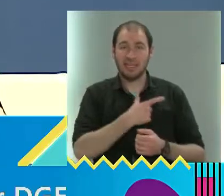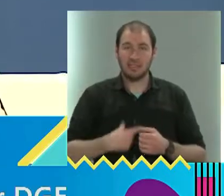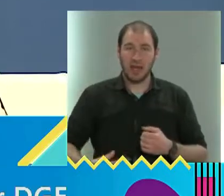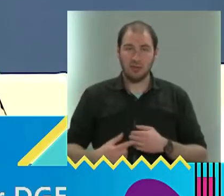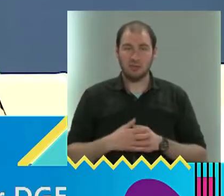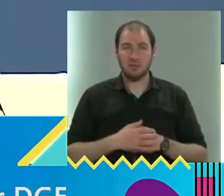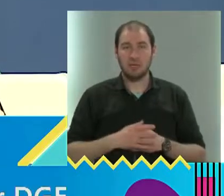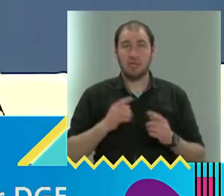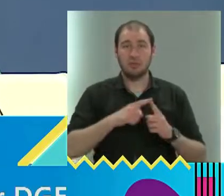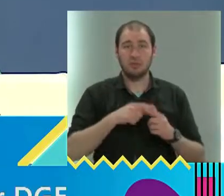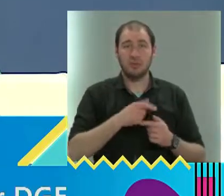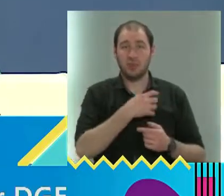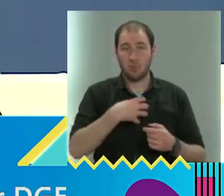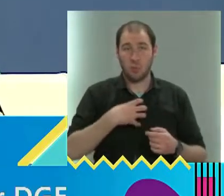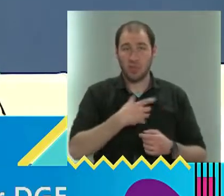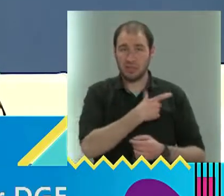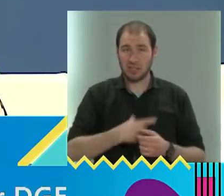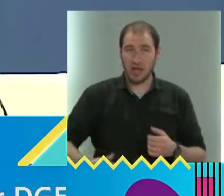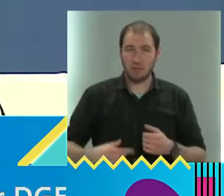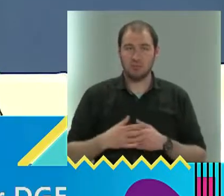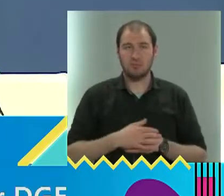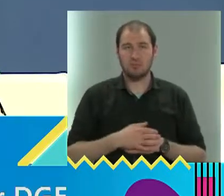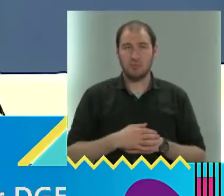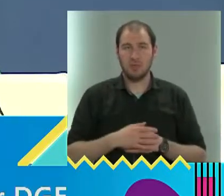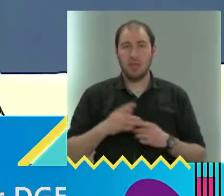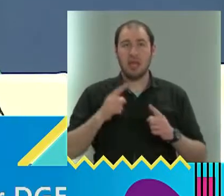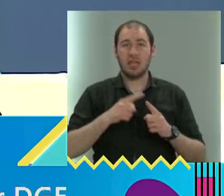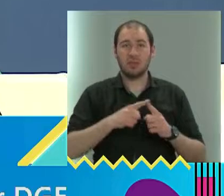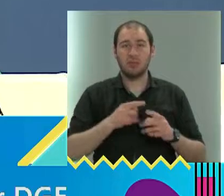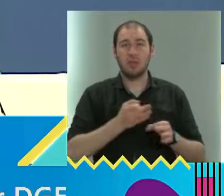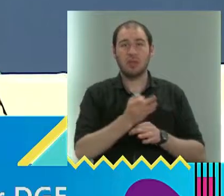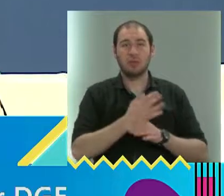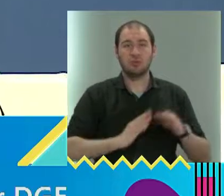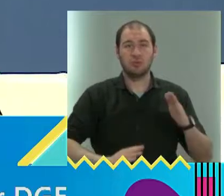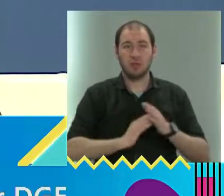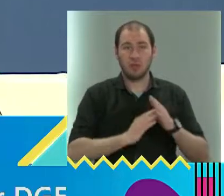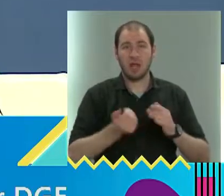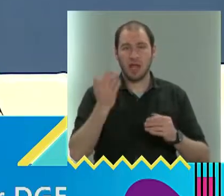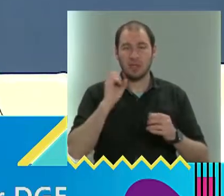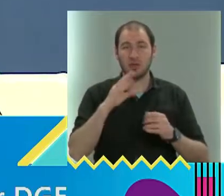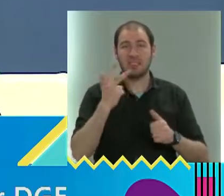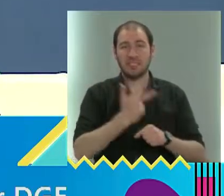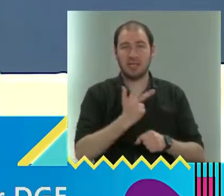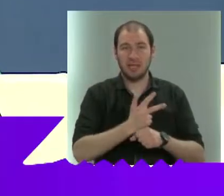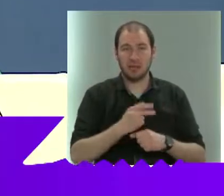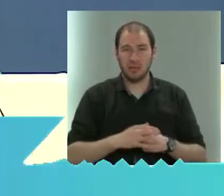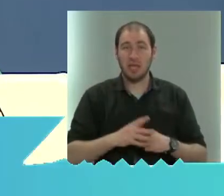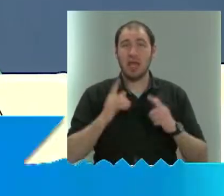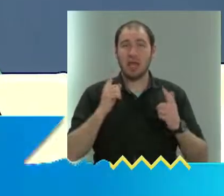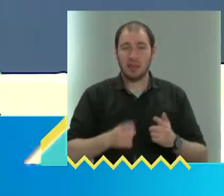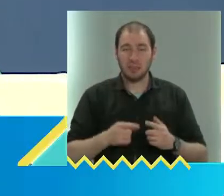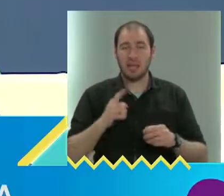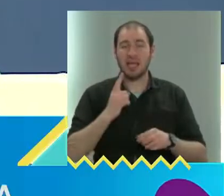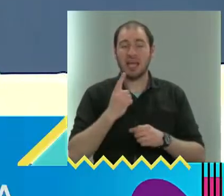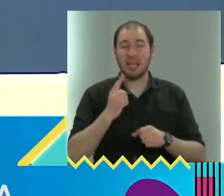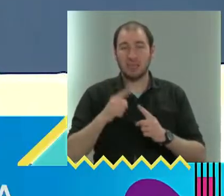tiene instituciones estatales, que son los institutos de educación superior, que antes llamábamos terciarios, y también tiene